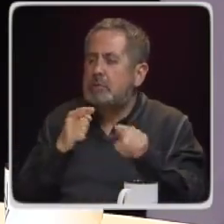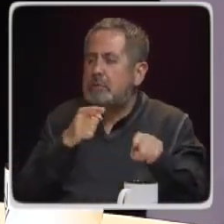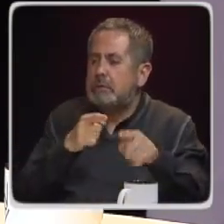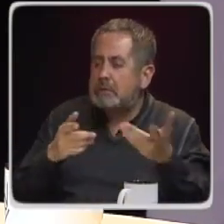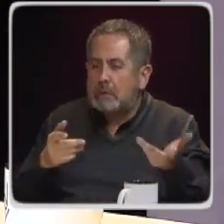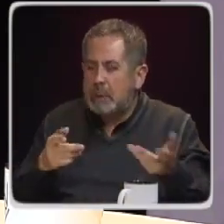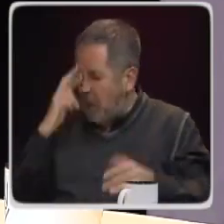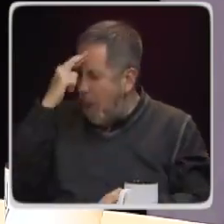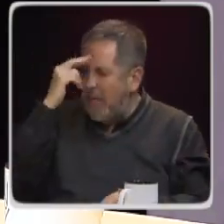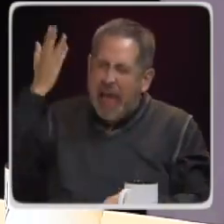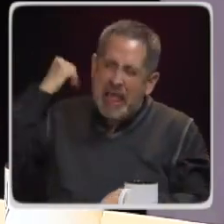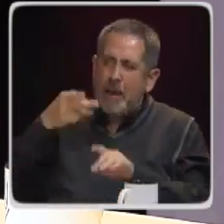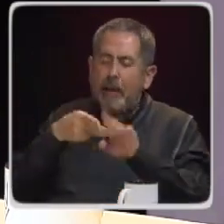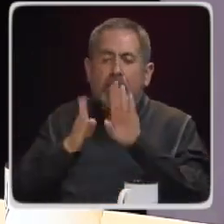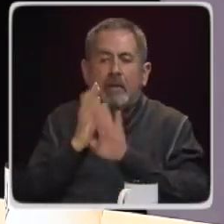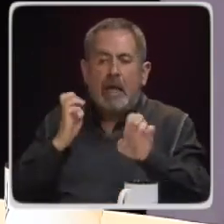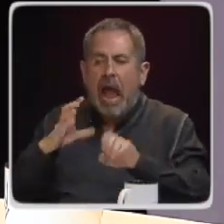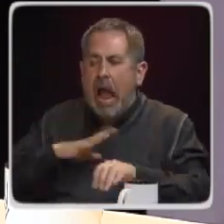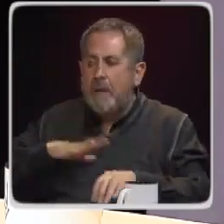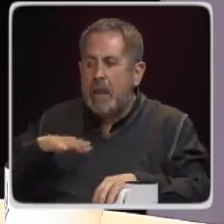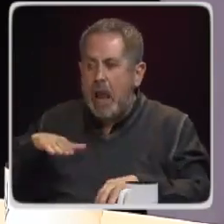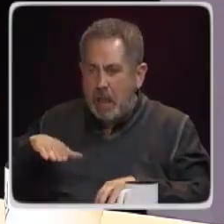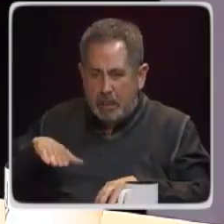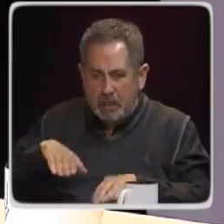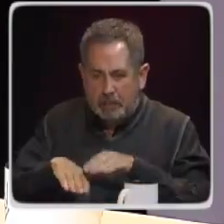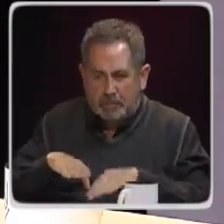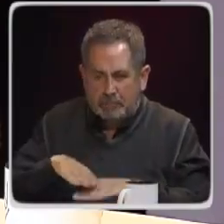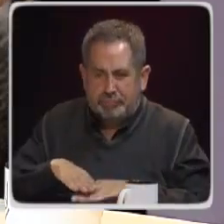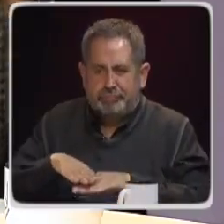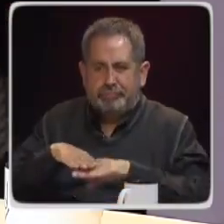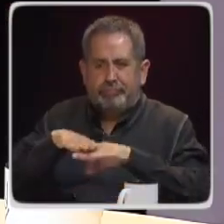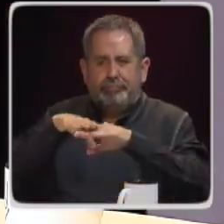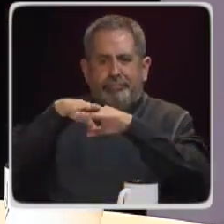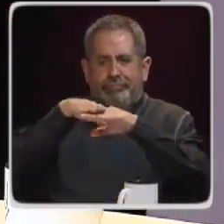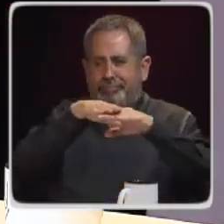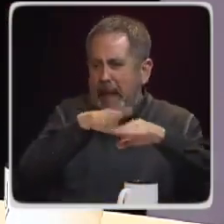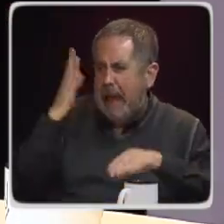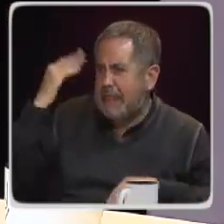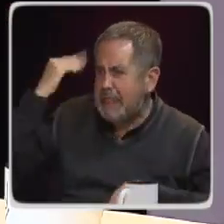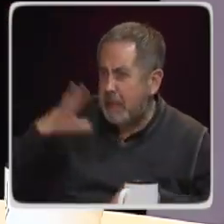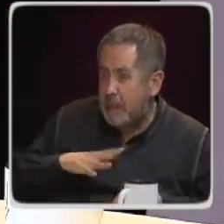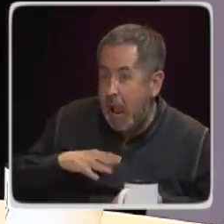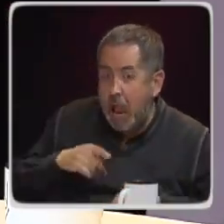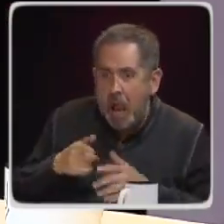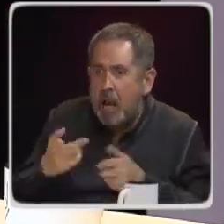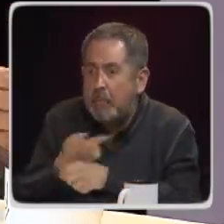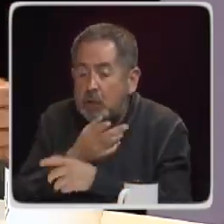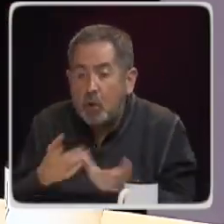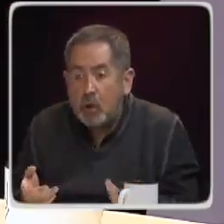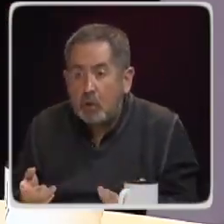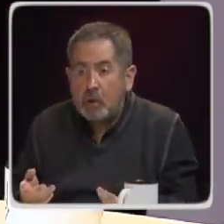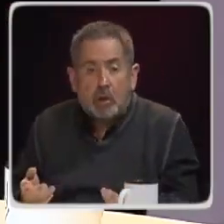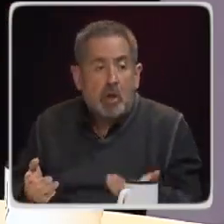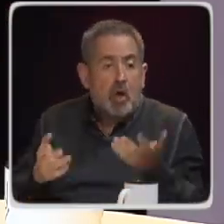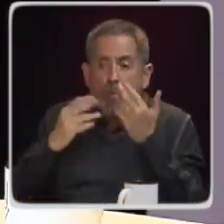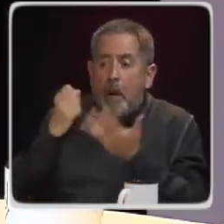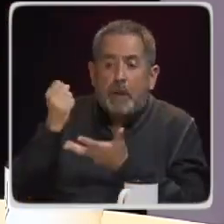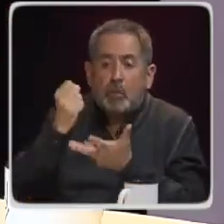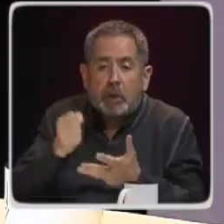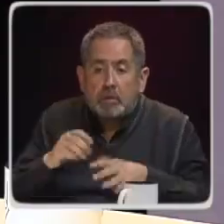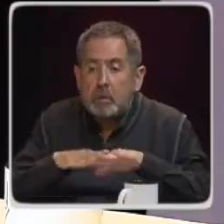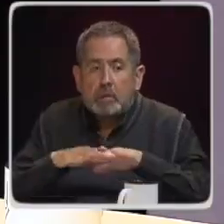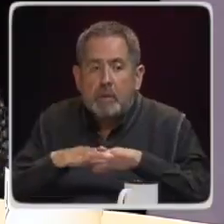trabajar, y cómo trabajar con las personas ciegas, y cómo trabajar con las personas sordas, y cómo trabajar con la discapacidad intelectual. Esto a nivel república.